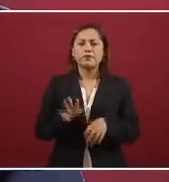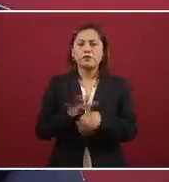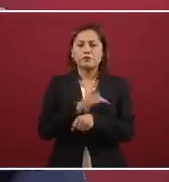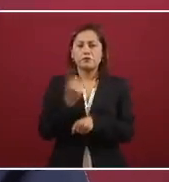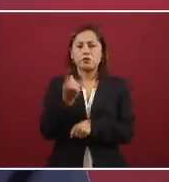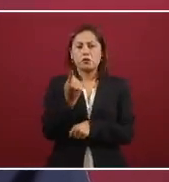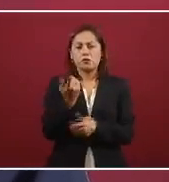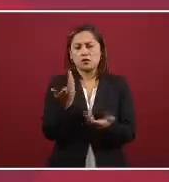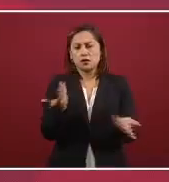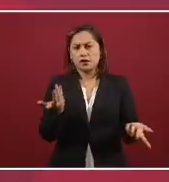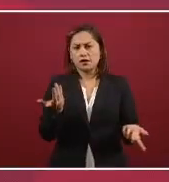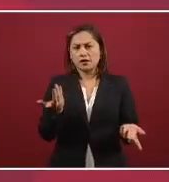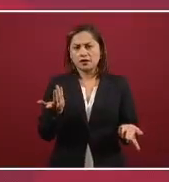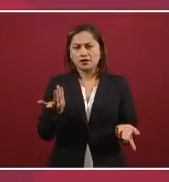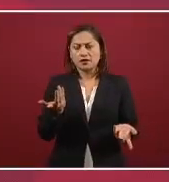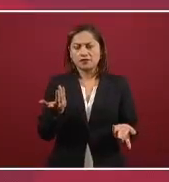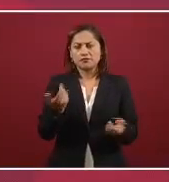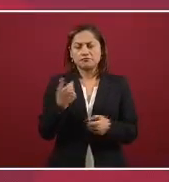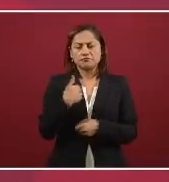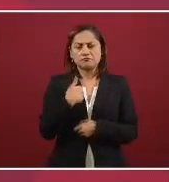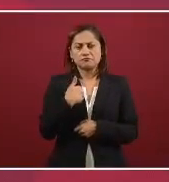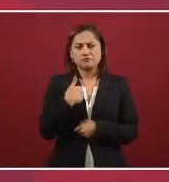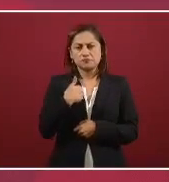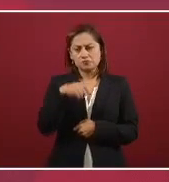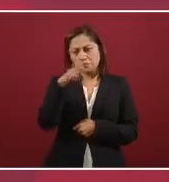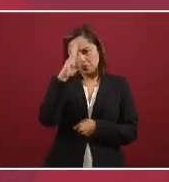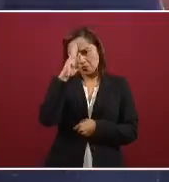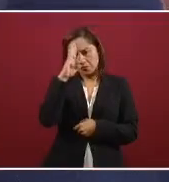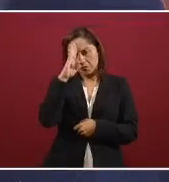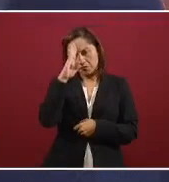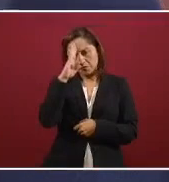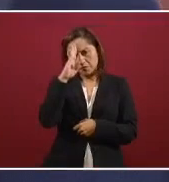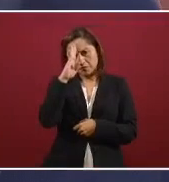quiero que vayan a